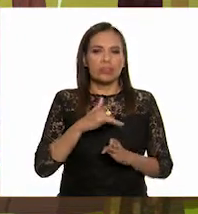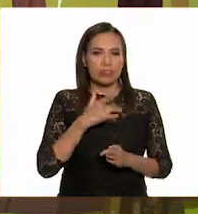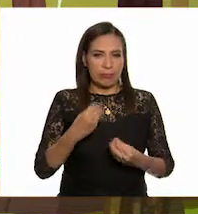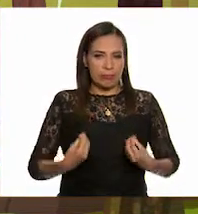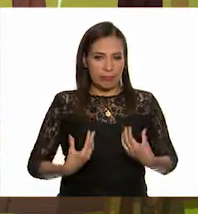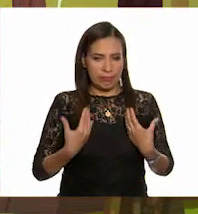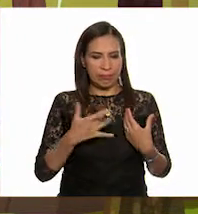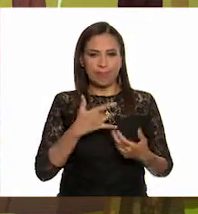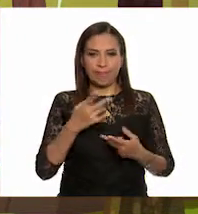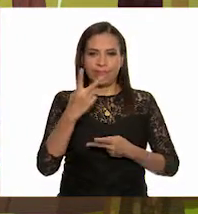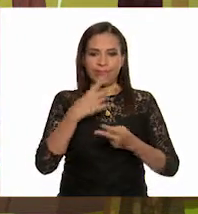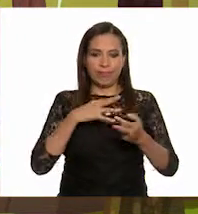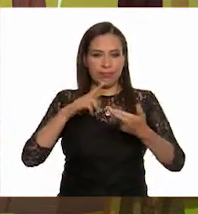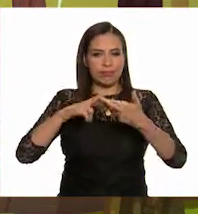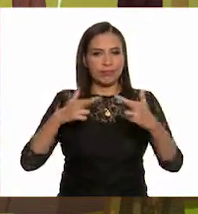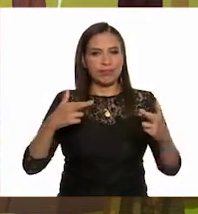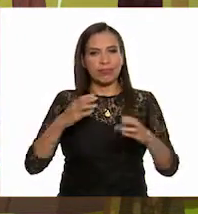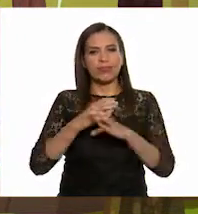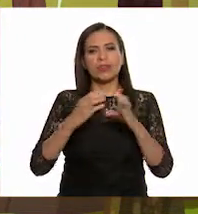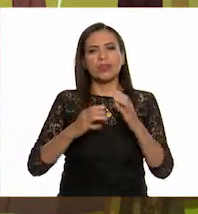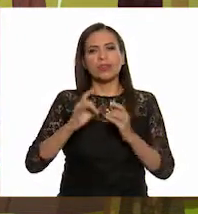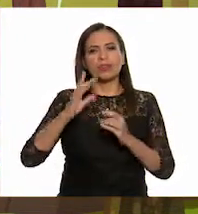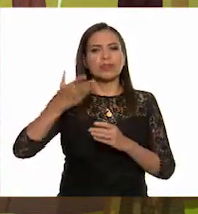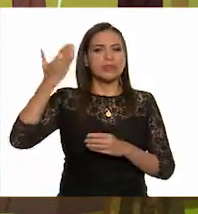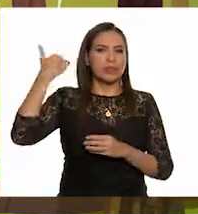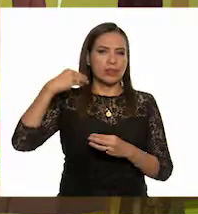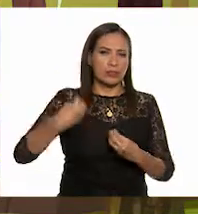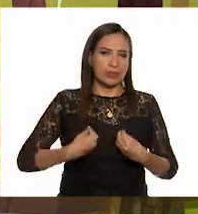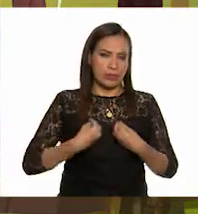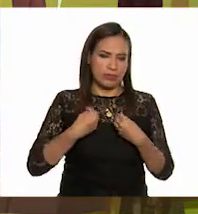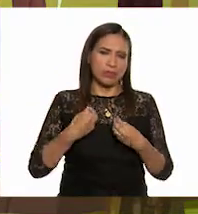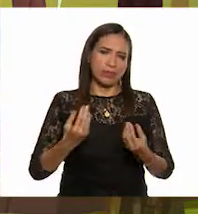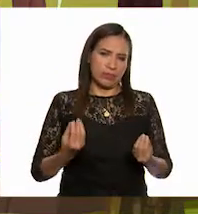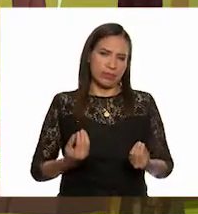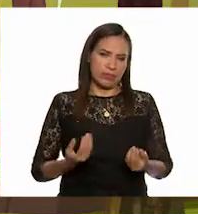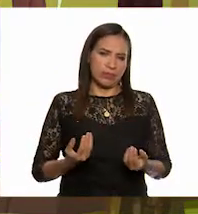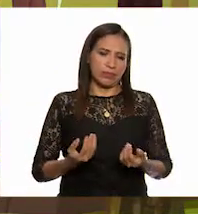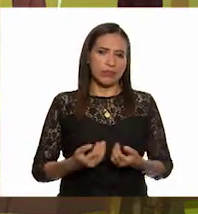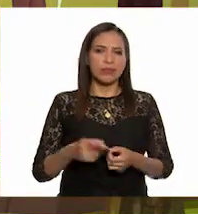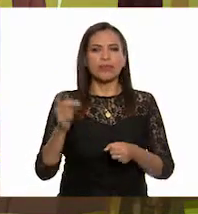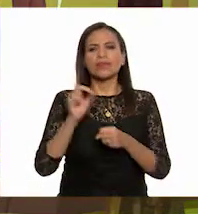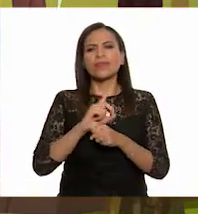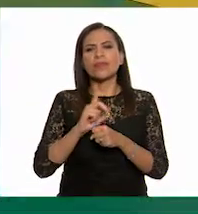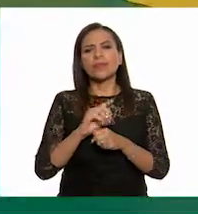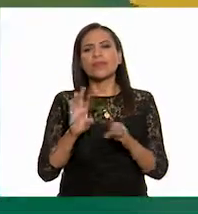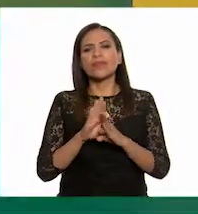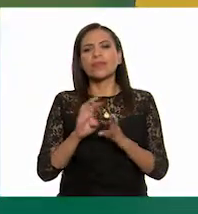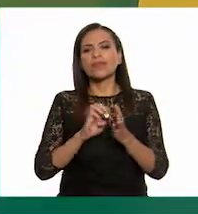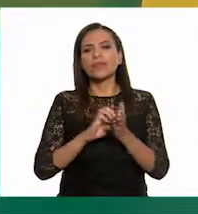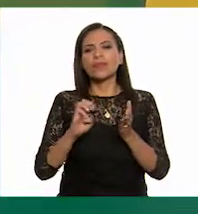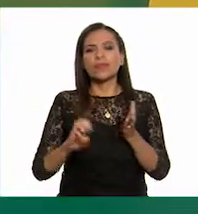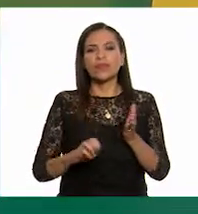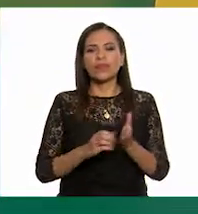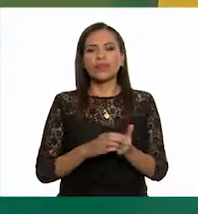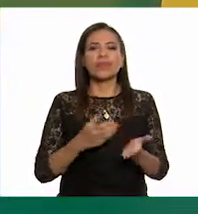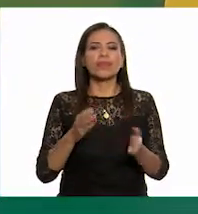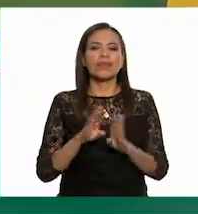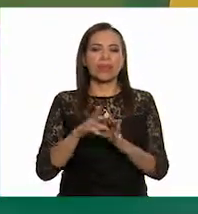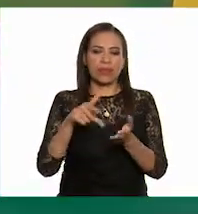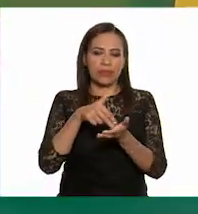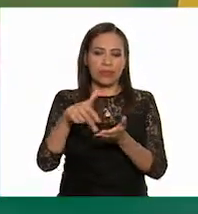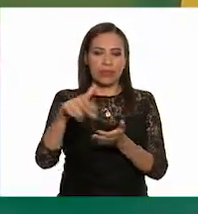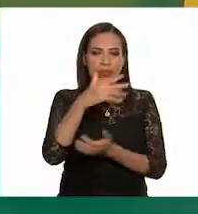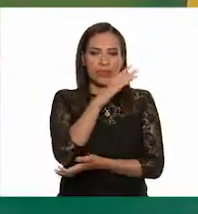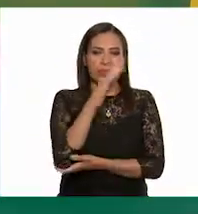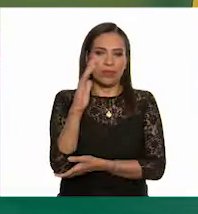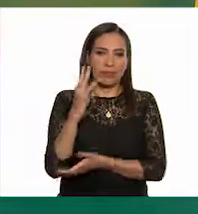ánimo definitivamente se relacionan con situaciones cotidianas de nuestra vida, como por ejemplo... Como caminar en